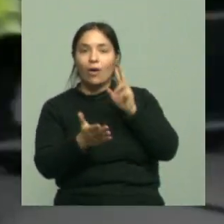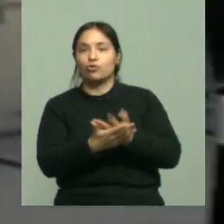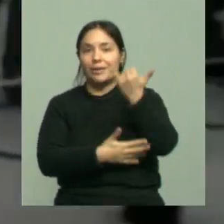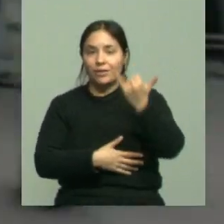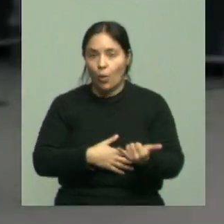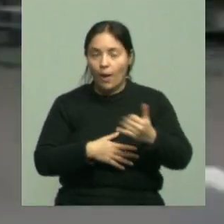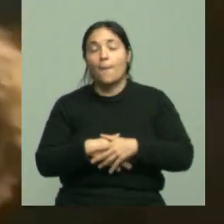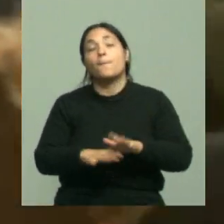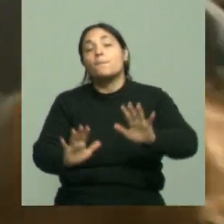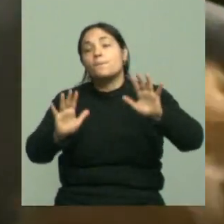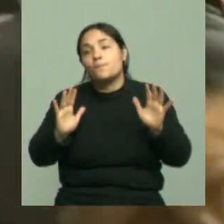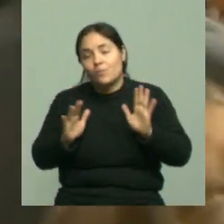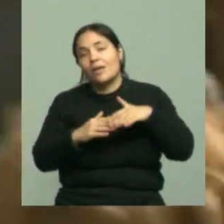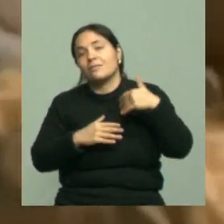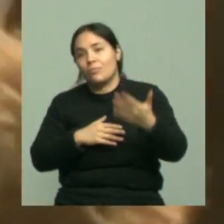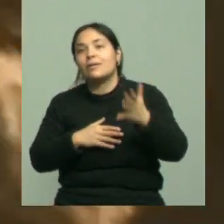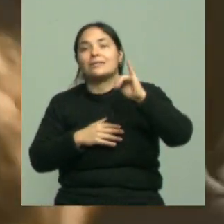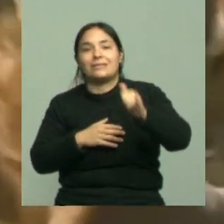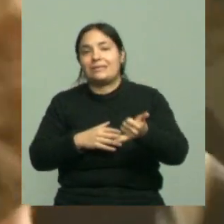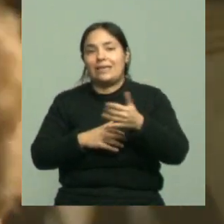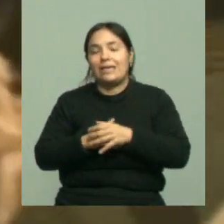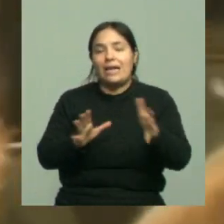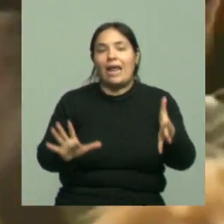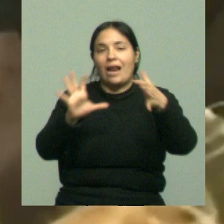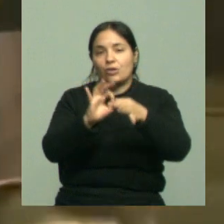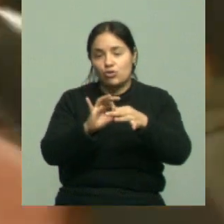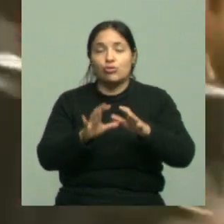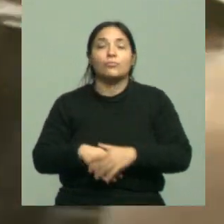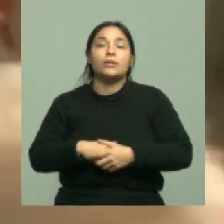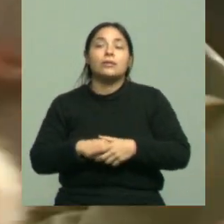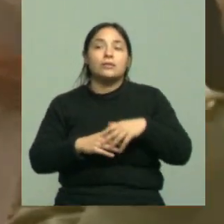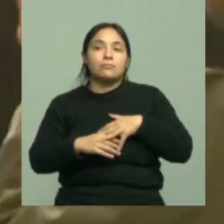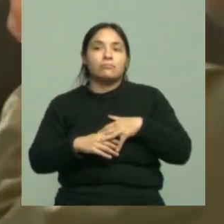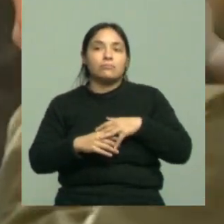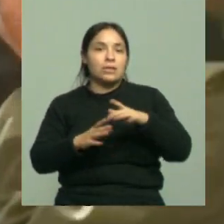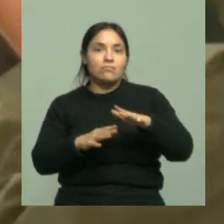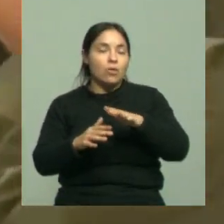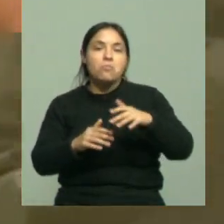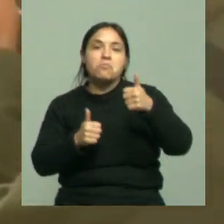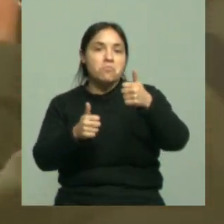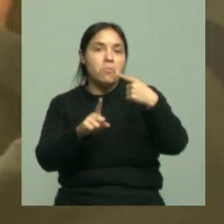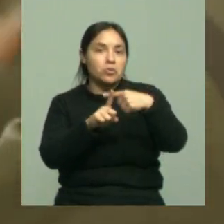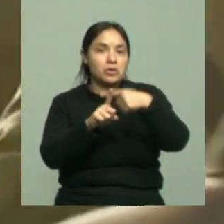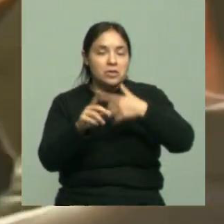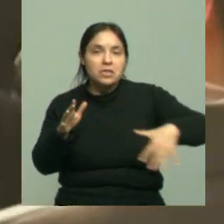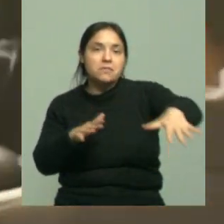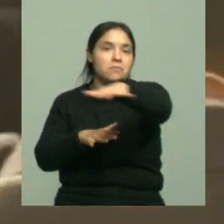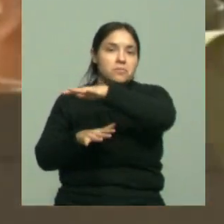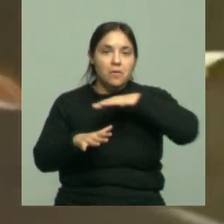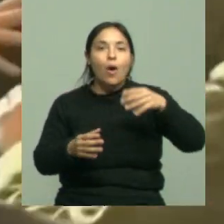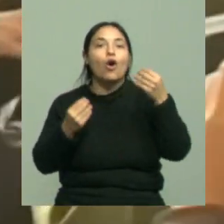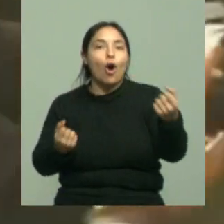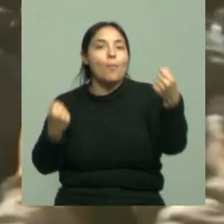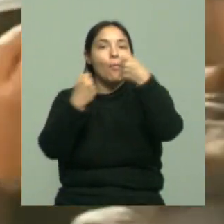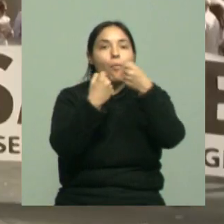canalizará políticamente, no me cabe la menor duda. Ahora sí, la verdad que ha sido virtuoso el círculo en el sentido de cómo se ha